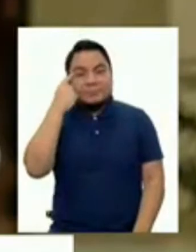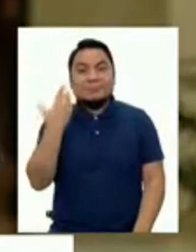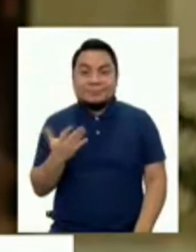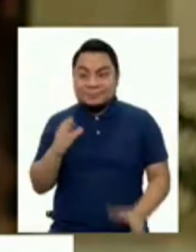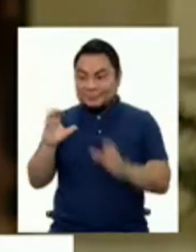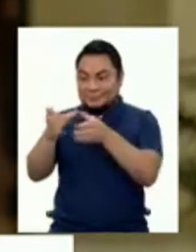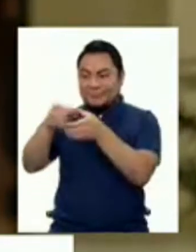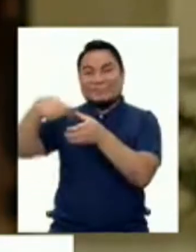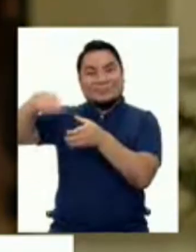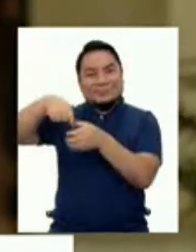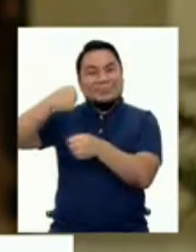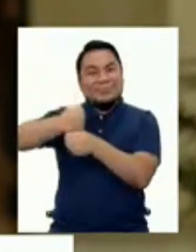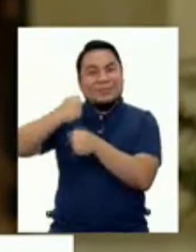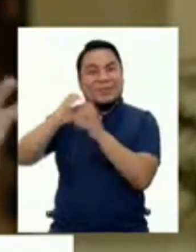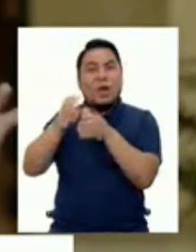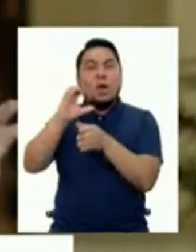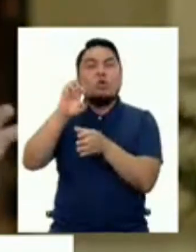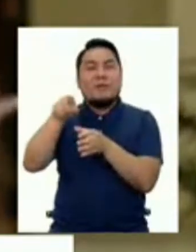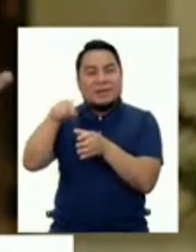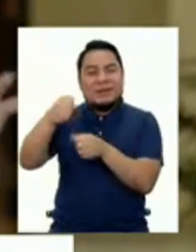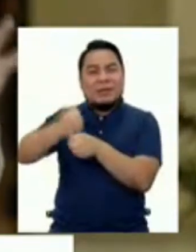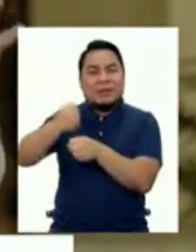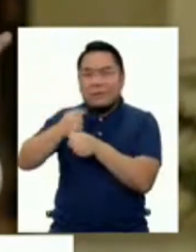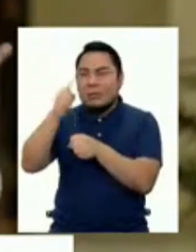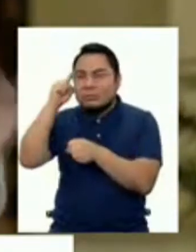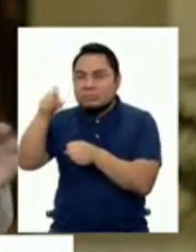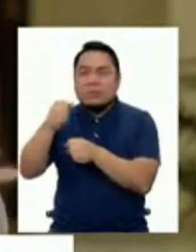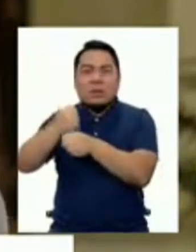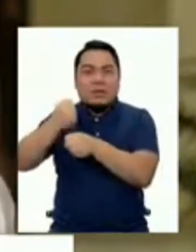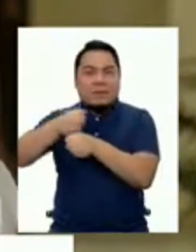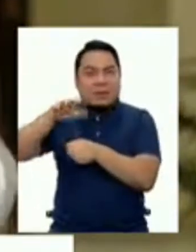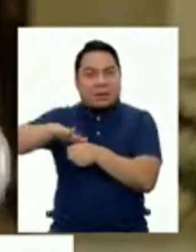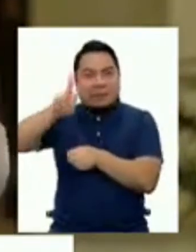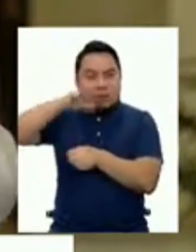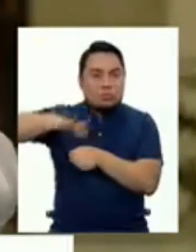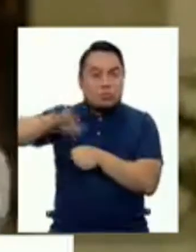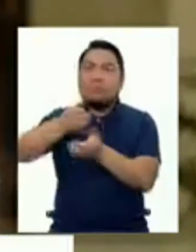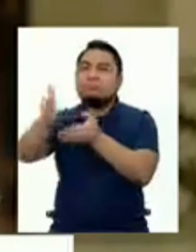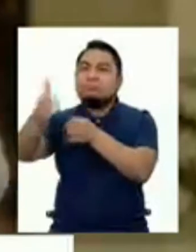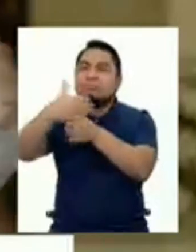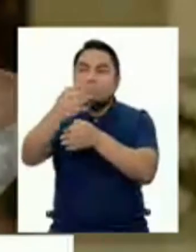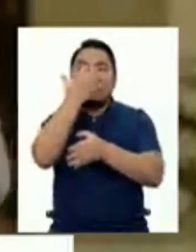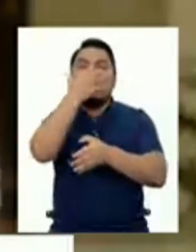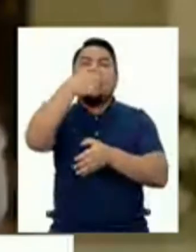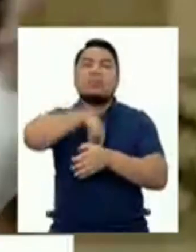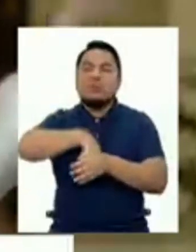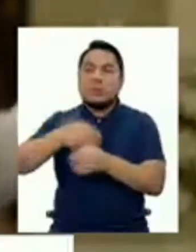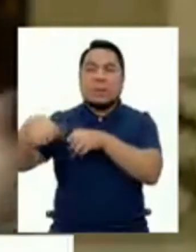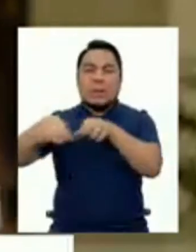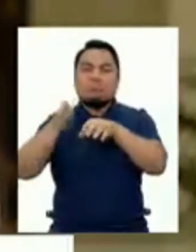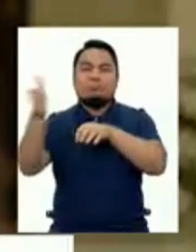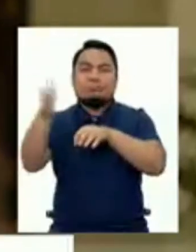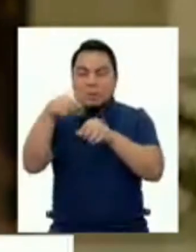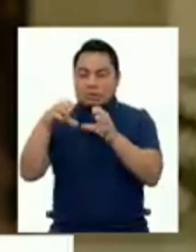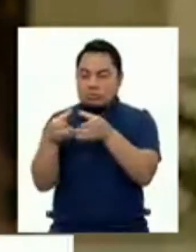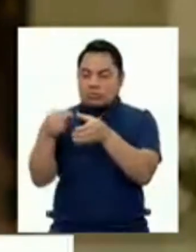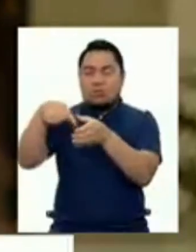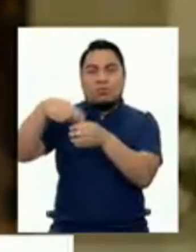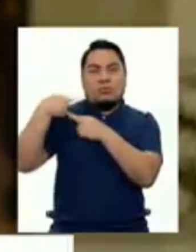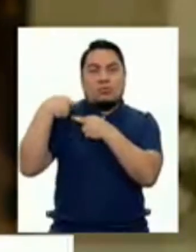COVID para atender los efectos de la pandemia en el país, y estamos viendo la distribución, la reacción, la